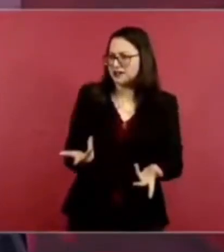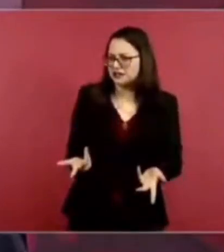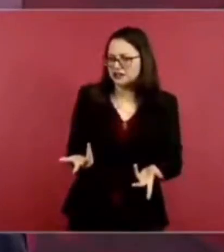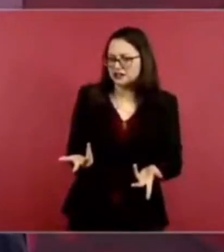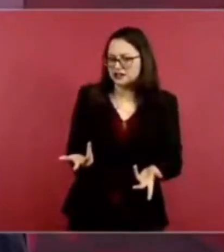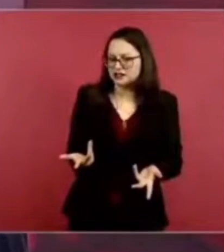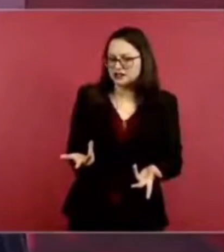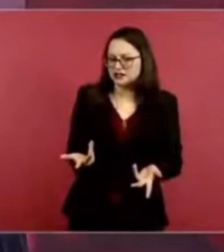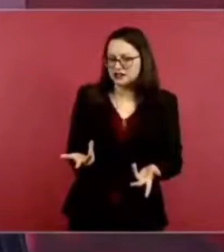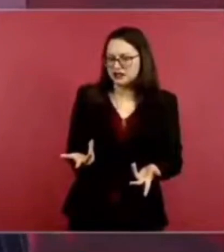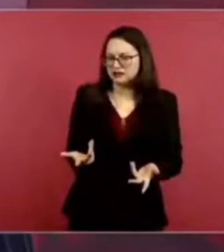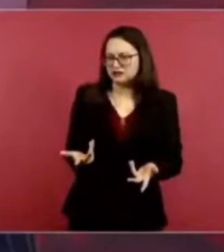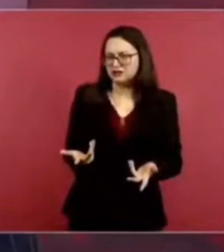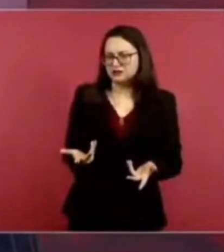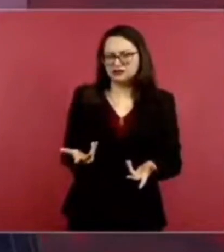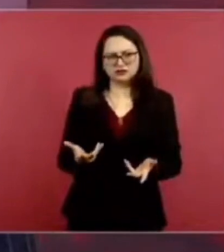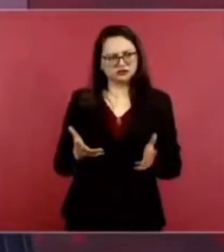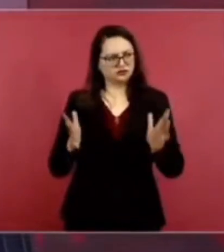como a